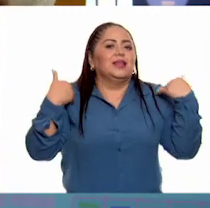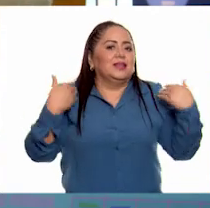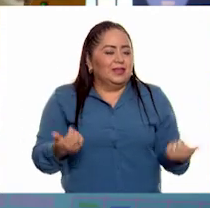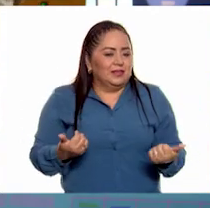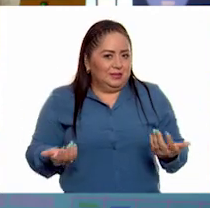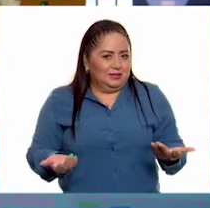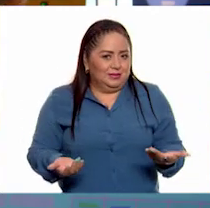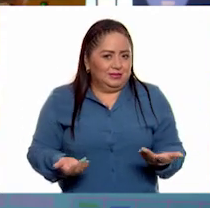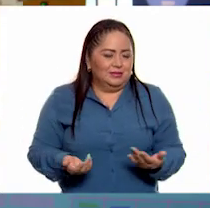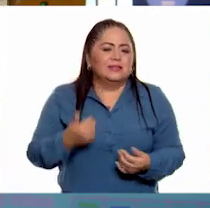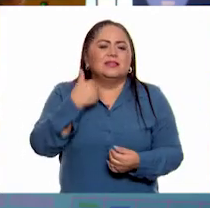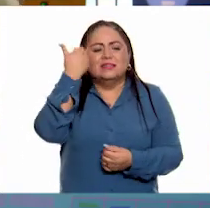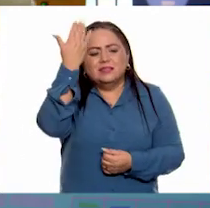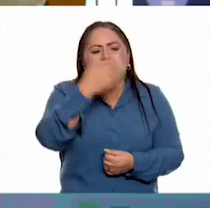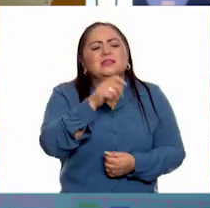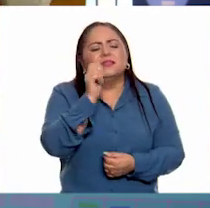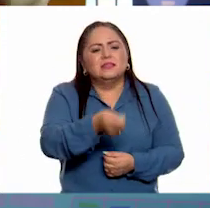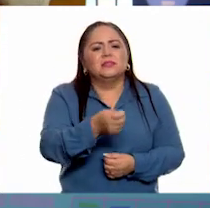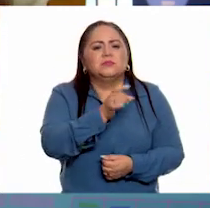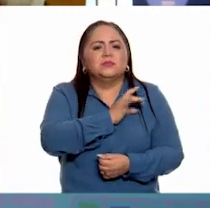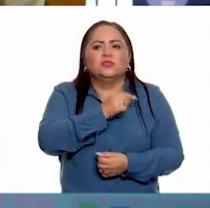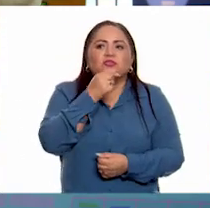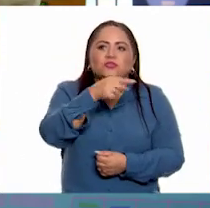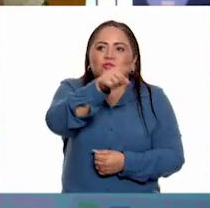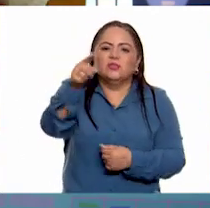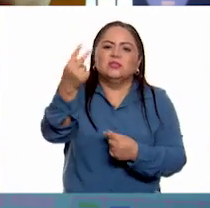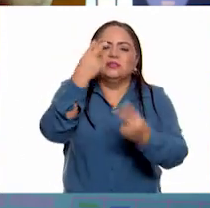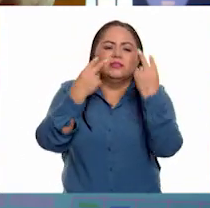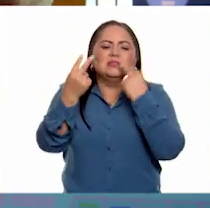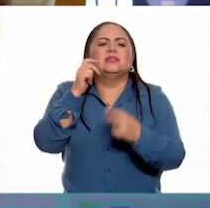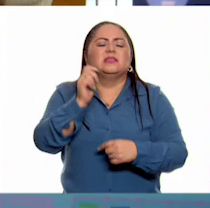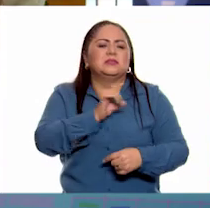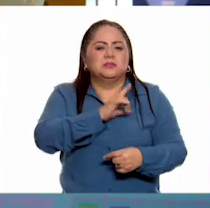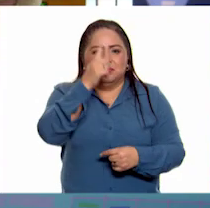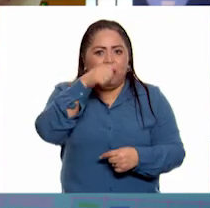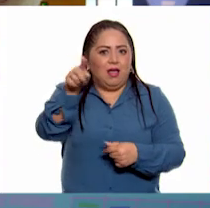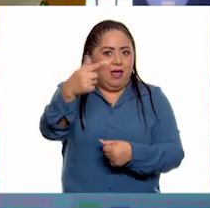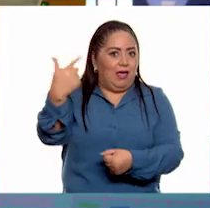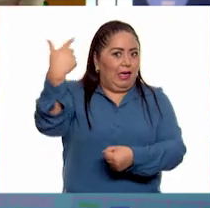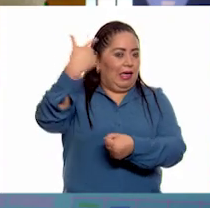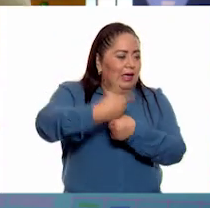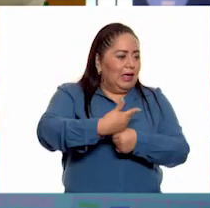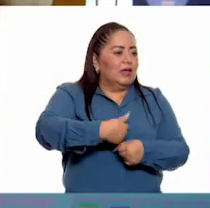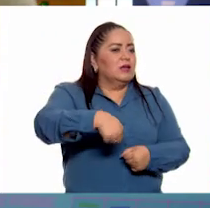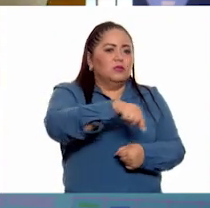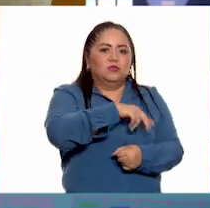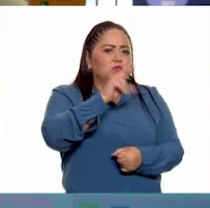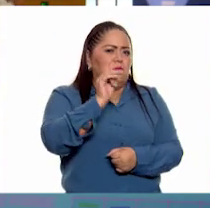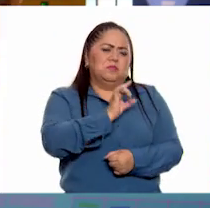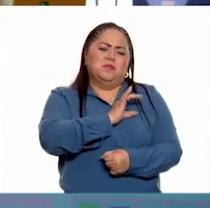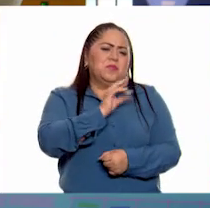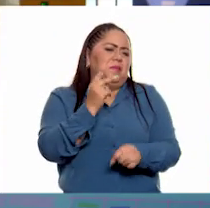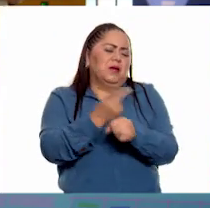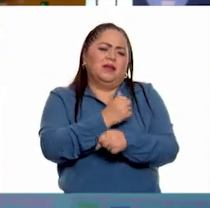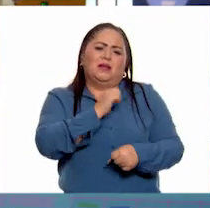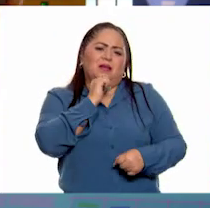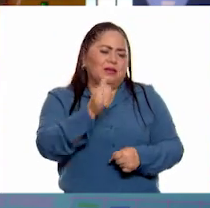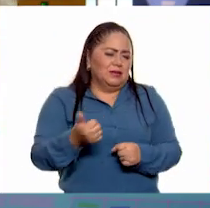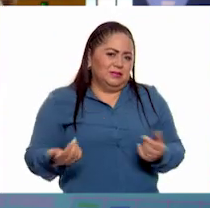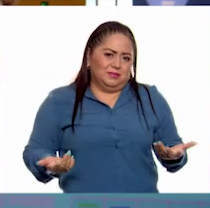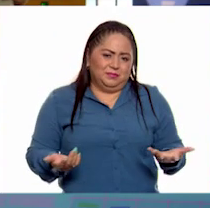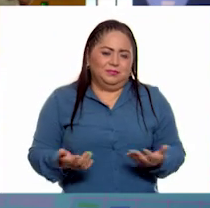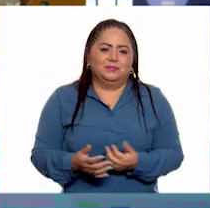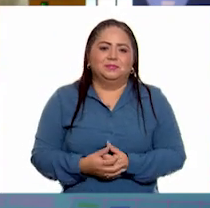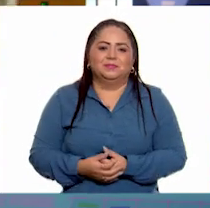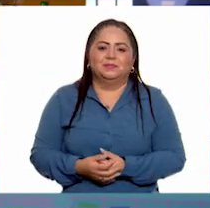entenderlos. Queremos saber qué le da miedo a los niños que nos ven en sus casas para que se den cuenta, pues, de que no tiene nada de malo el tenerle